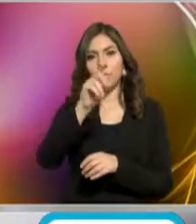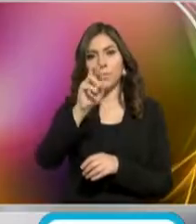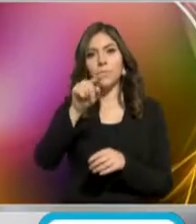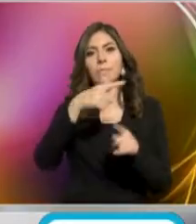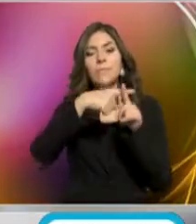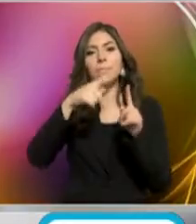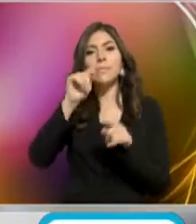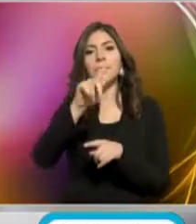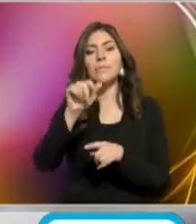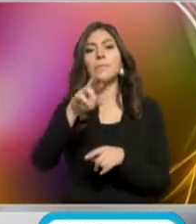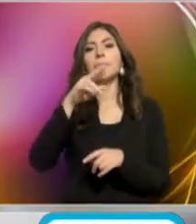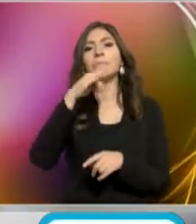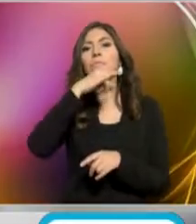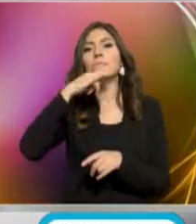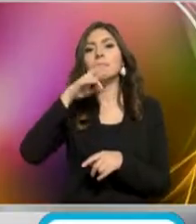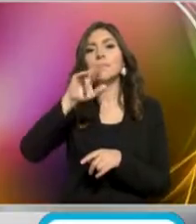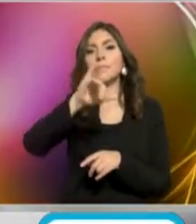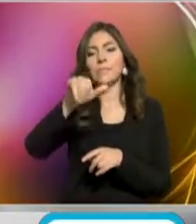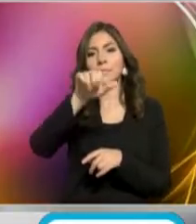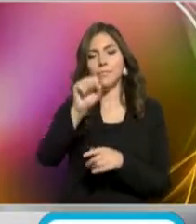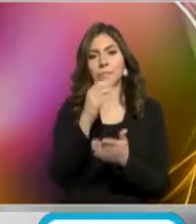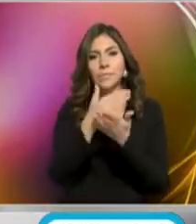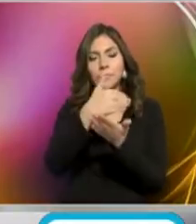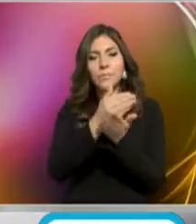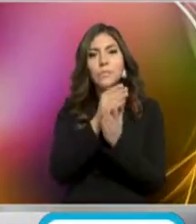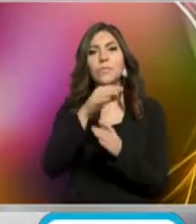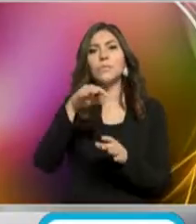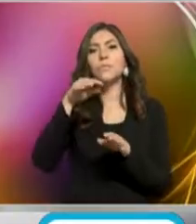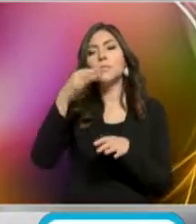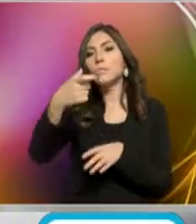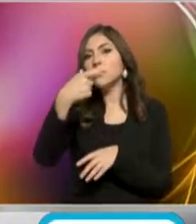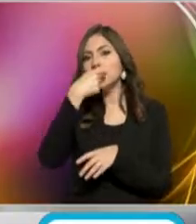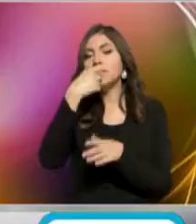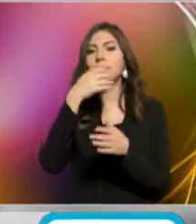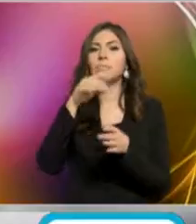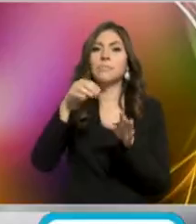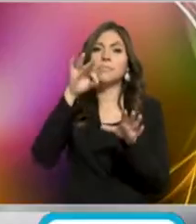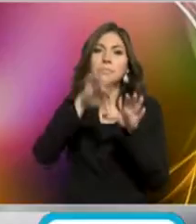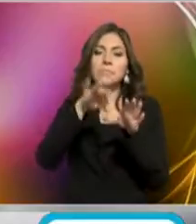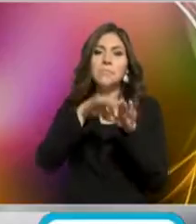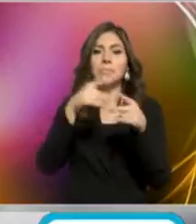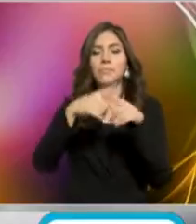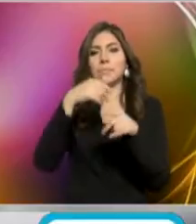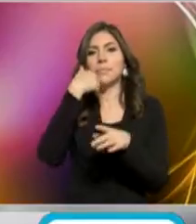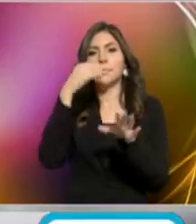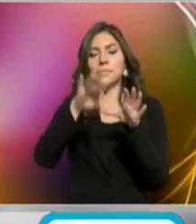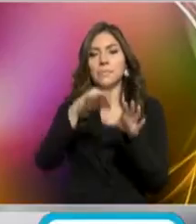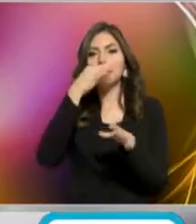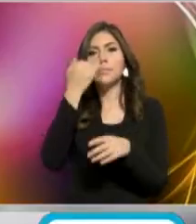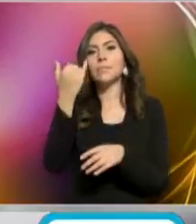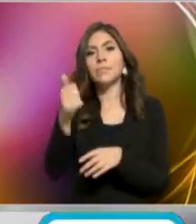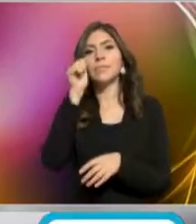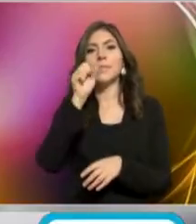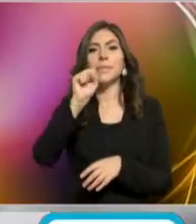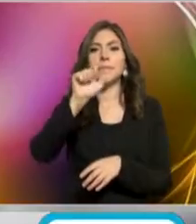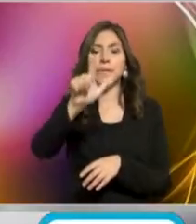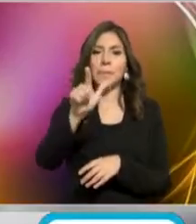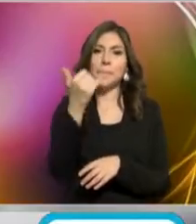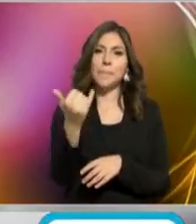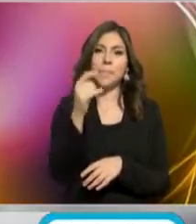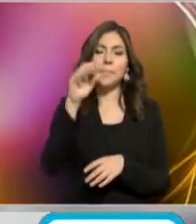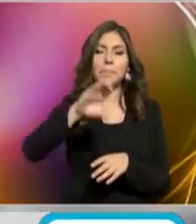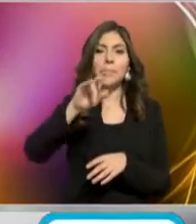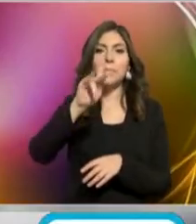de rajas o jalapeños picados. Totopos, tostadas, galletitas, lo que quieran para acompañar. y como siempre sal y